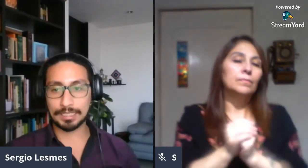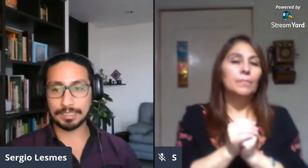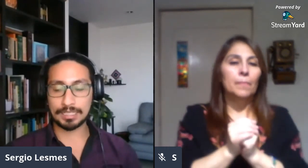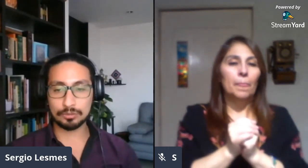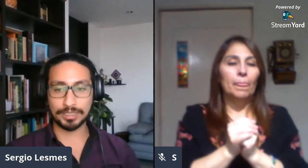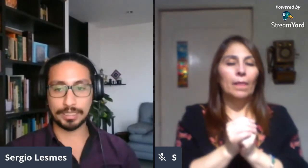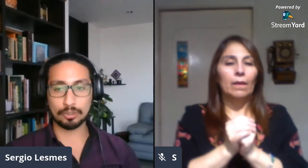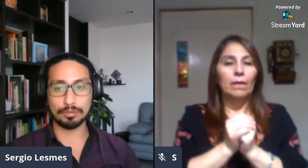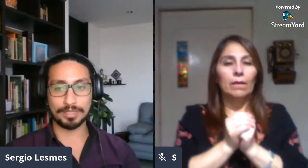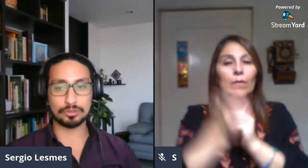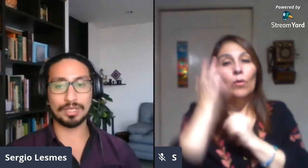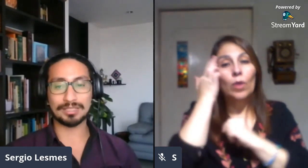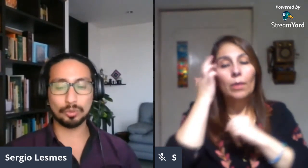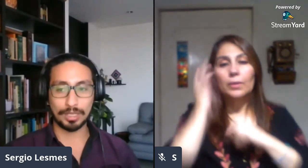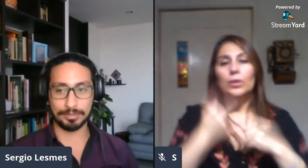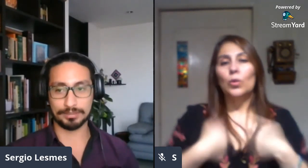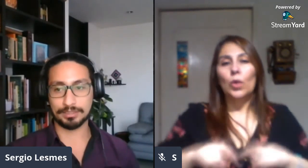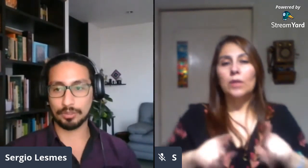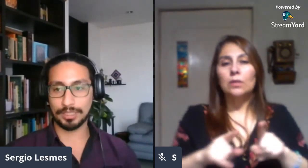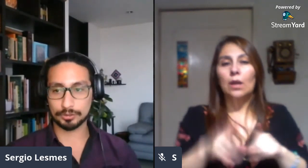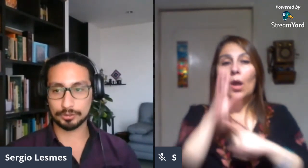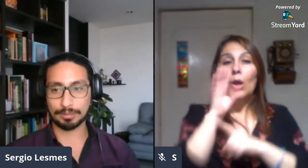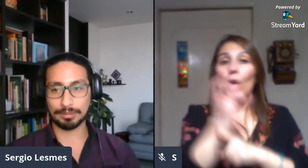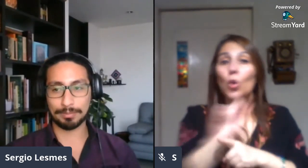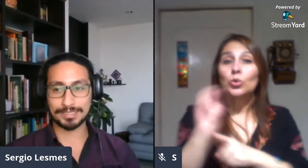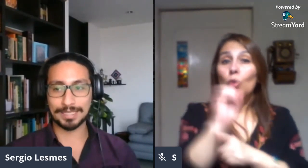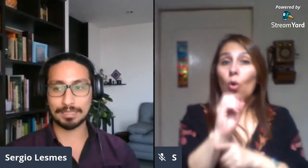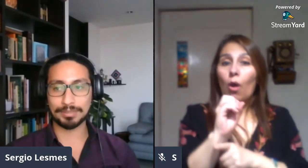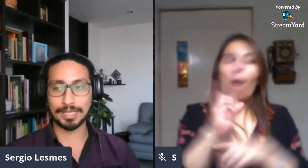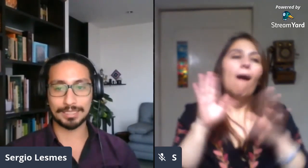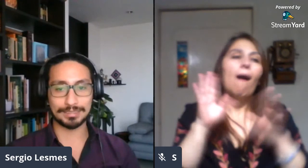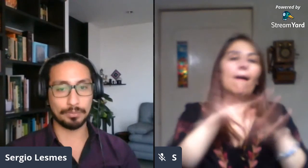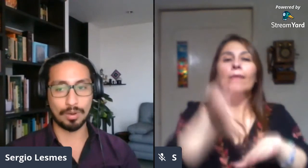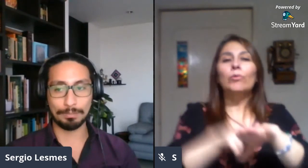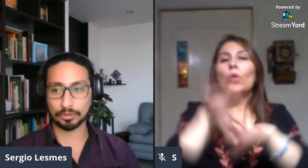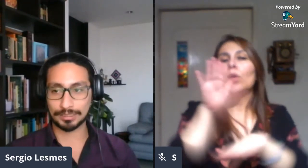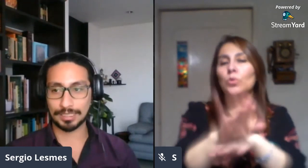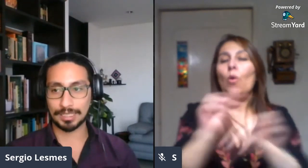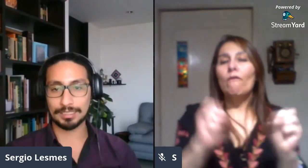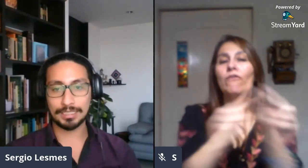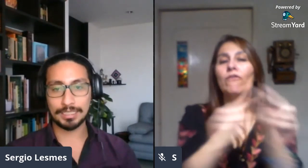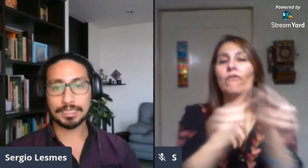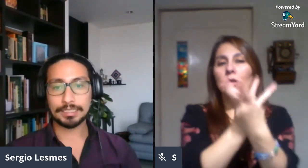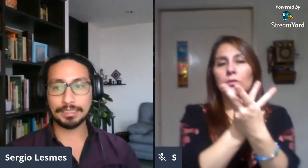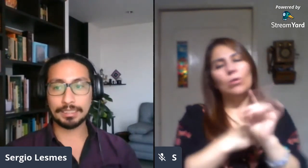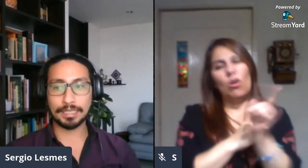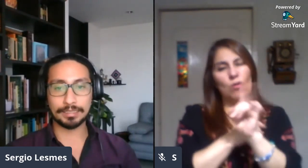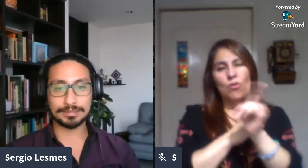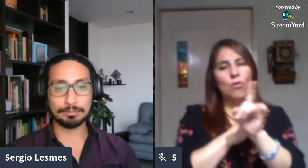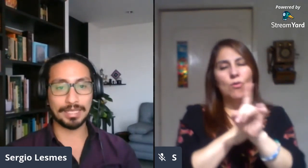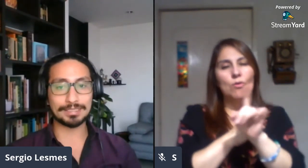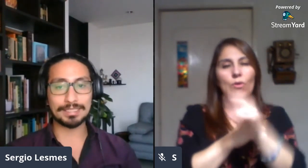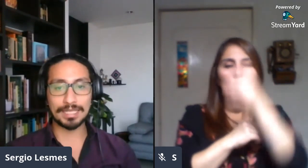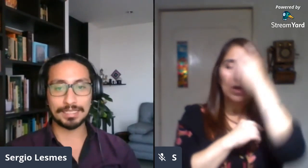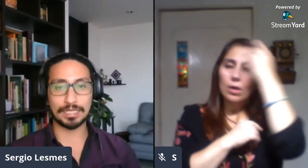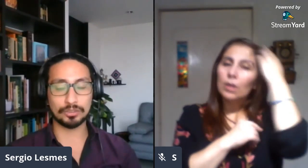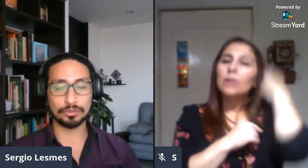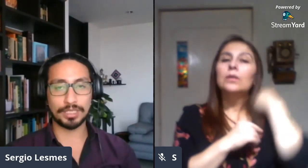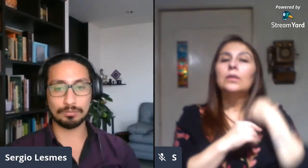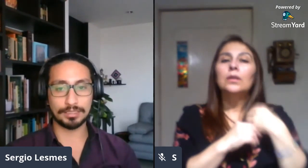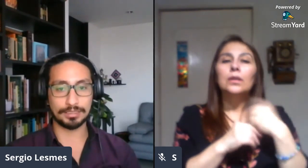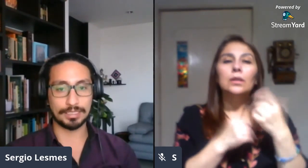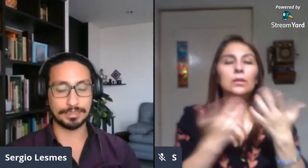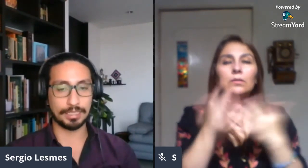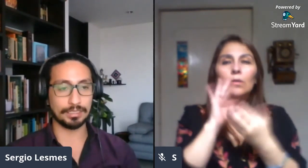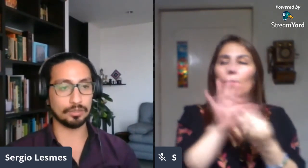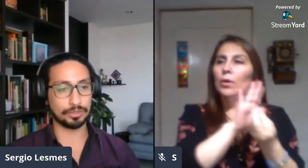implica asumir que los hombres son naturalmente violentos, porque a mí me parece que esa mirada tampoco aporta nada y termina esencializando,